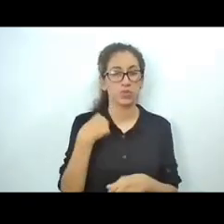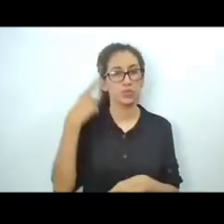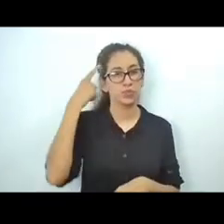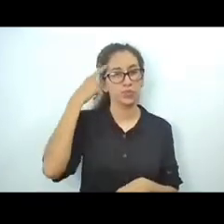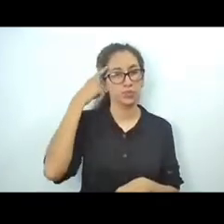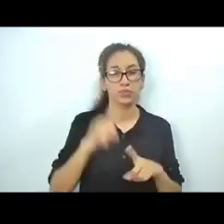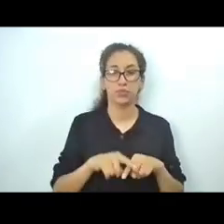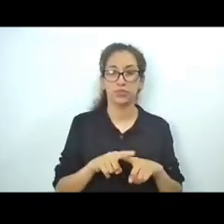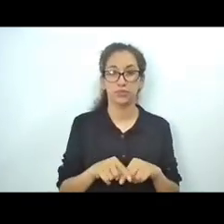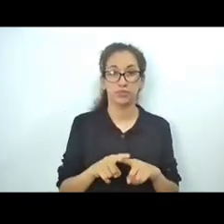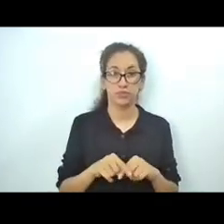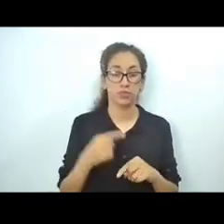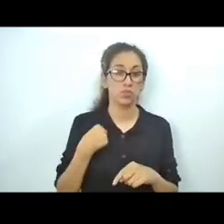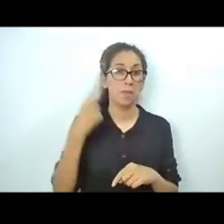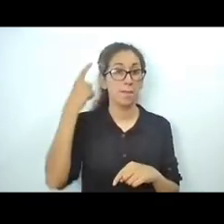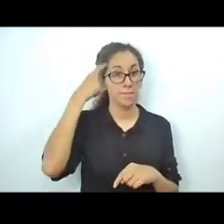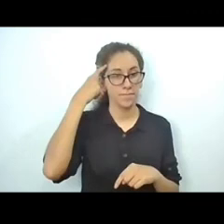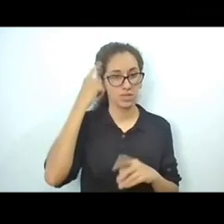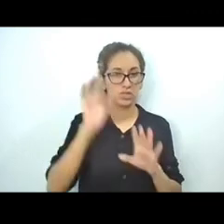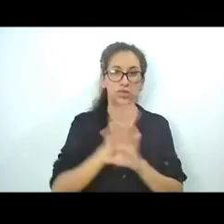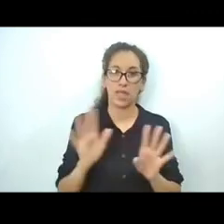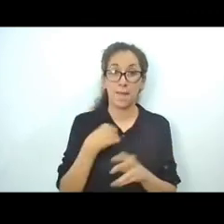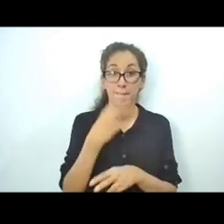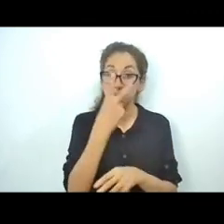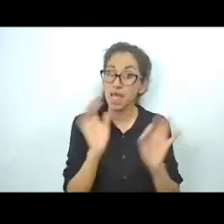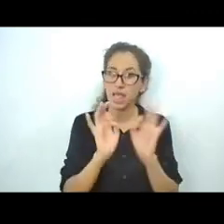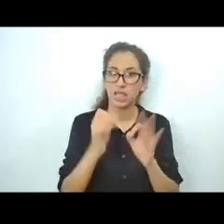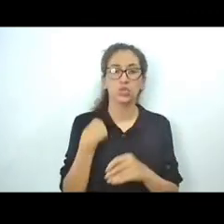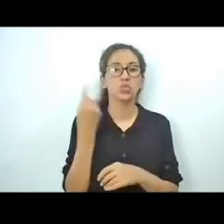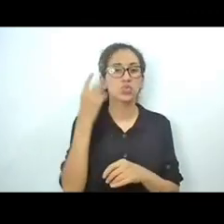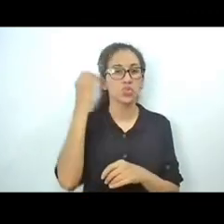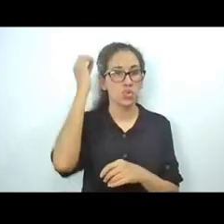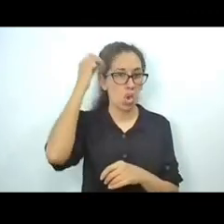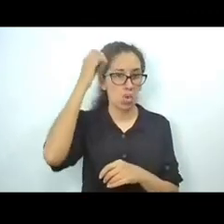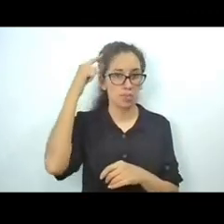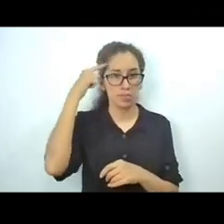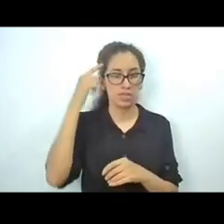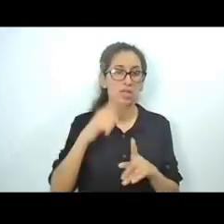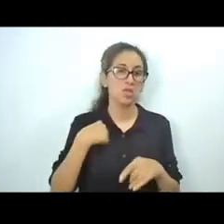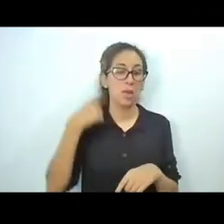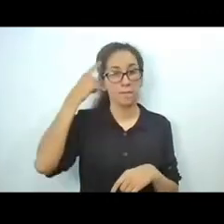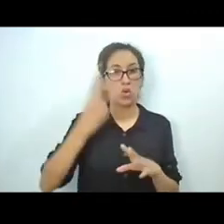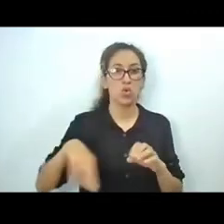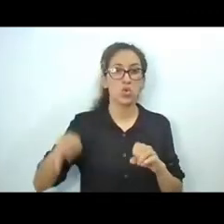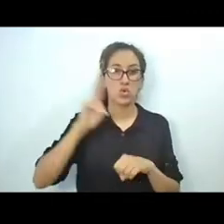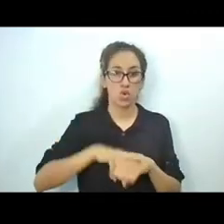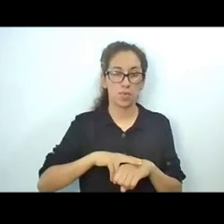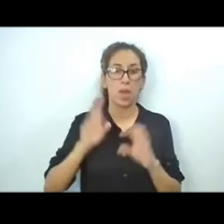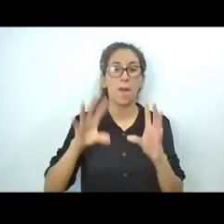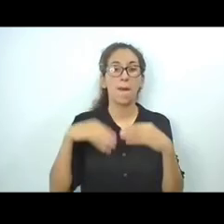eso, porque no estoy viendo al paciente, que podría ser algo normal, porque es el repliegue